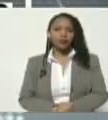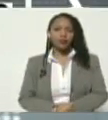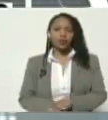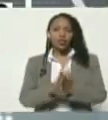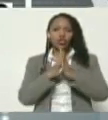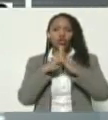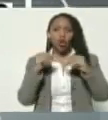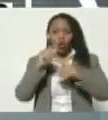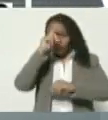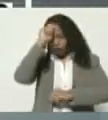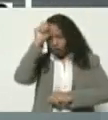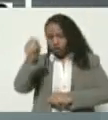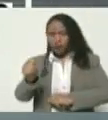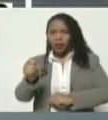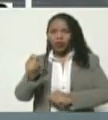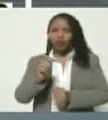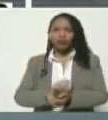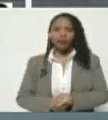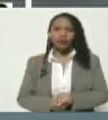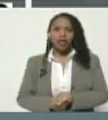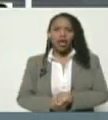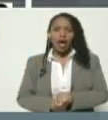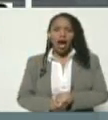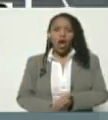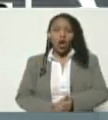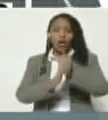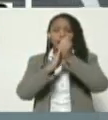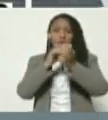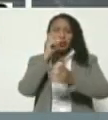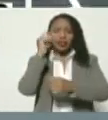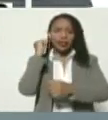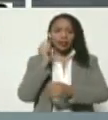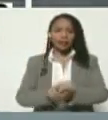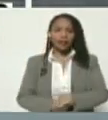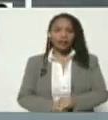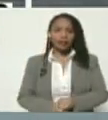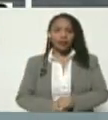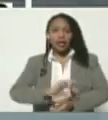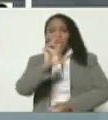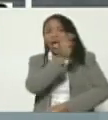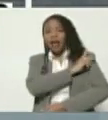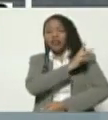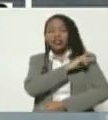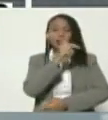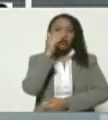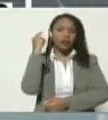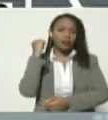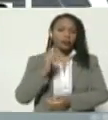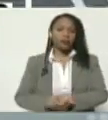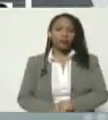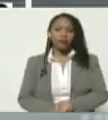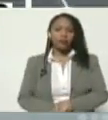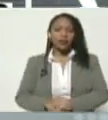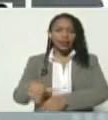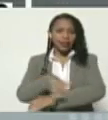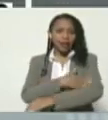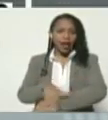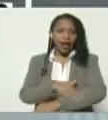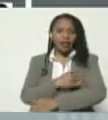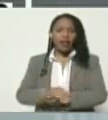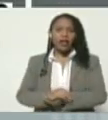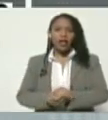Todo el reconocimiento a los líderes y lideresas, jefes y jefas de calle,